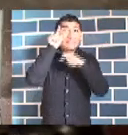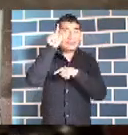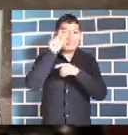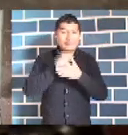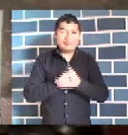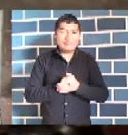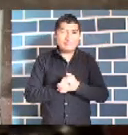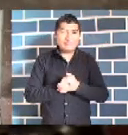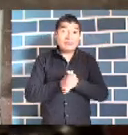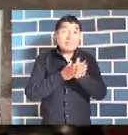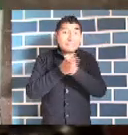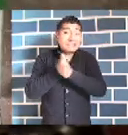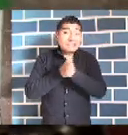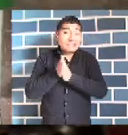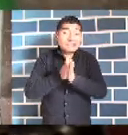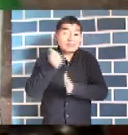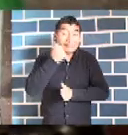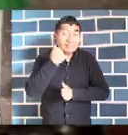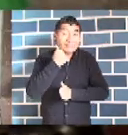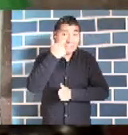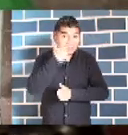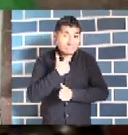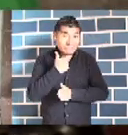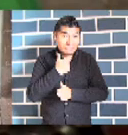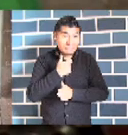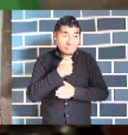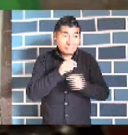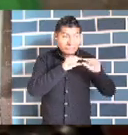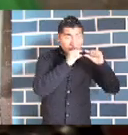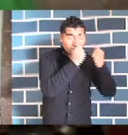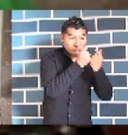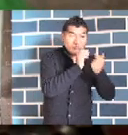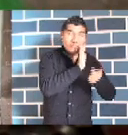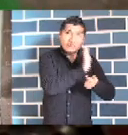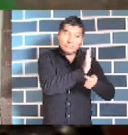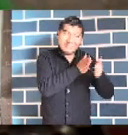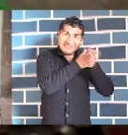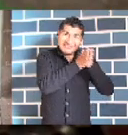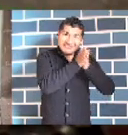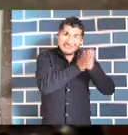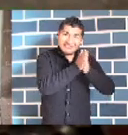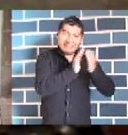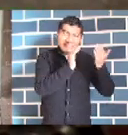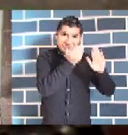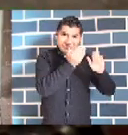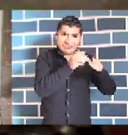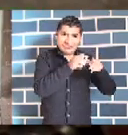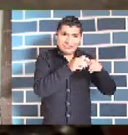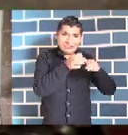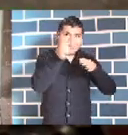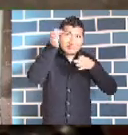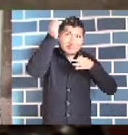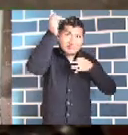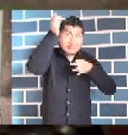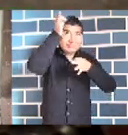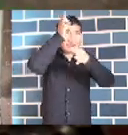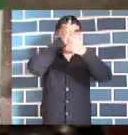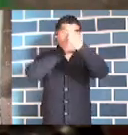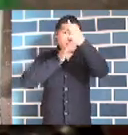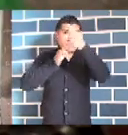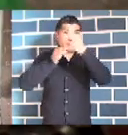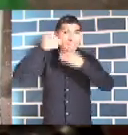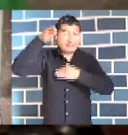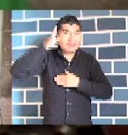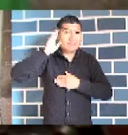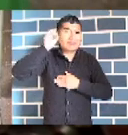los intereses particulares y de grupos pareciera que toman el lugar de la escucha de